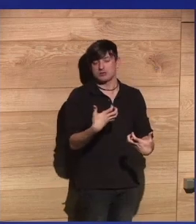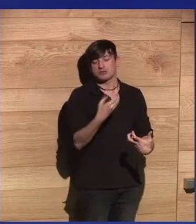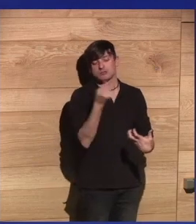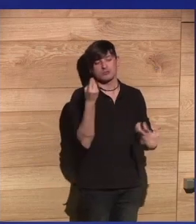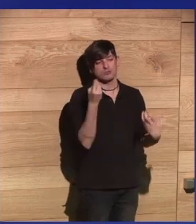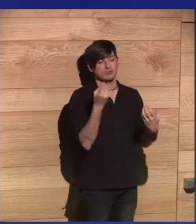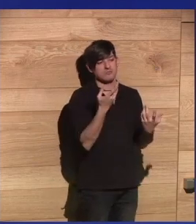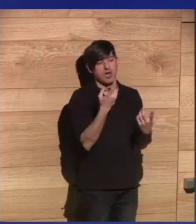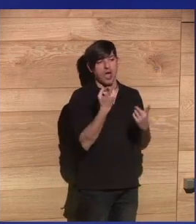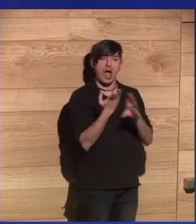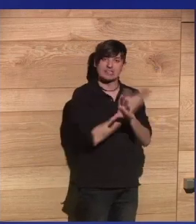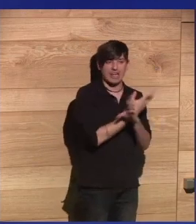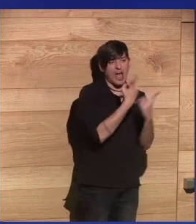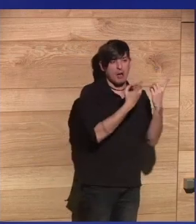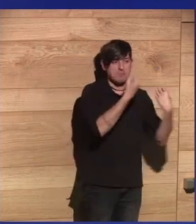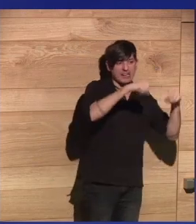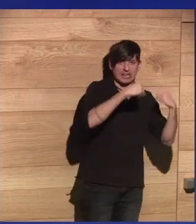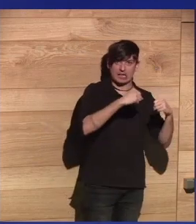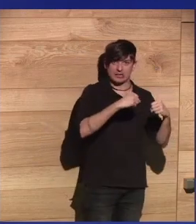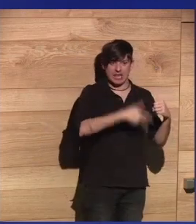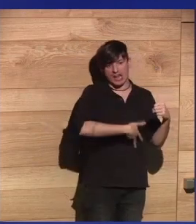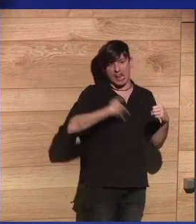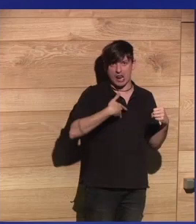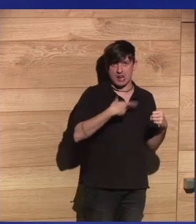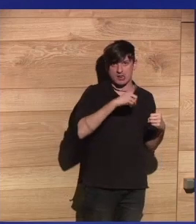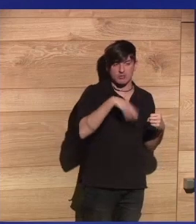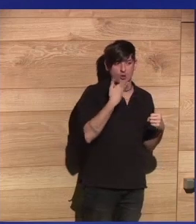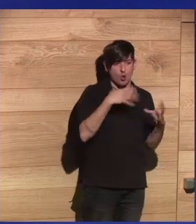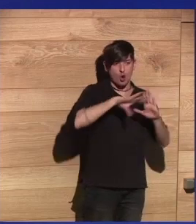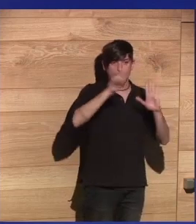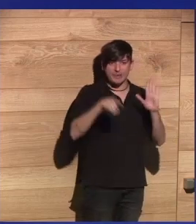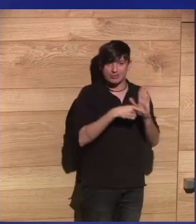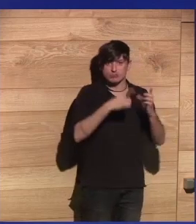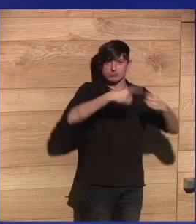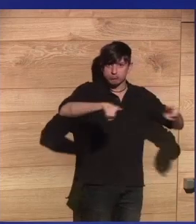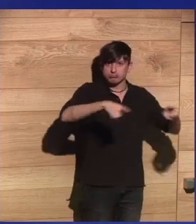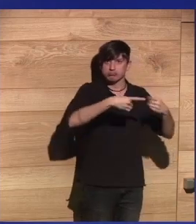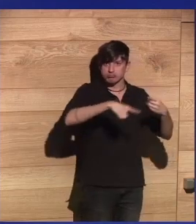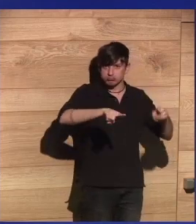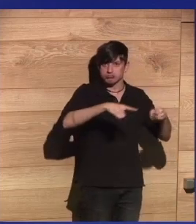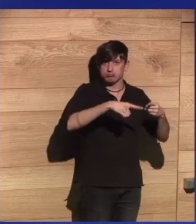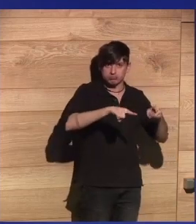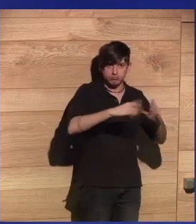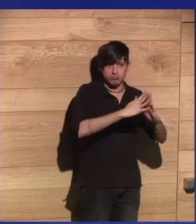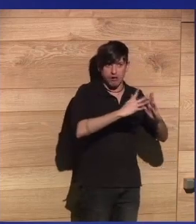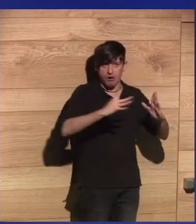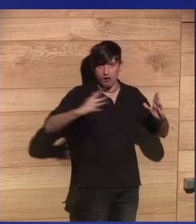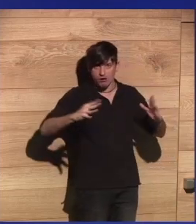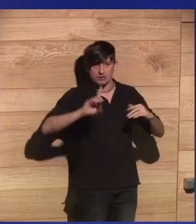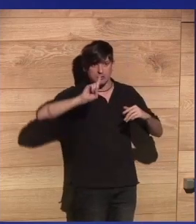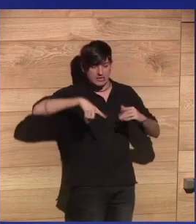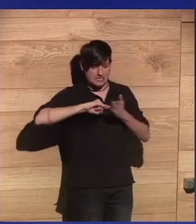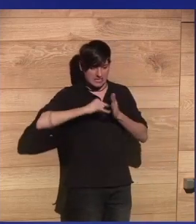con algunas tomas previas, el ensayo general también, que es como hacerlo completo, y con los técnicos de la